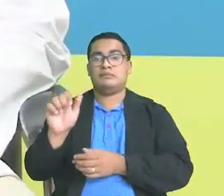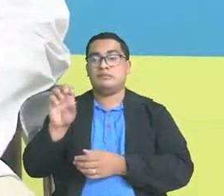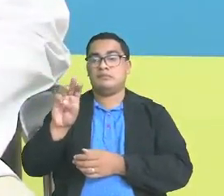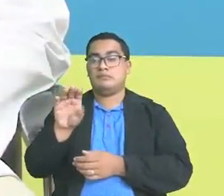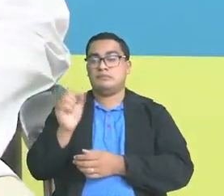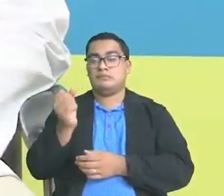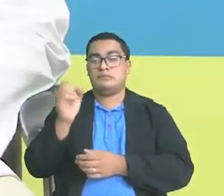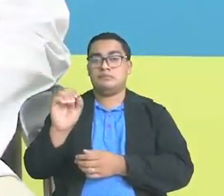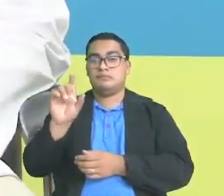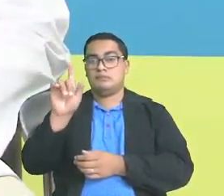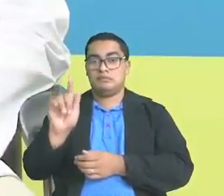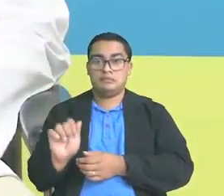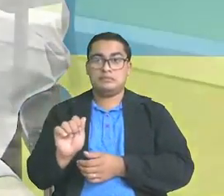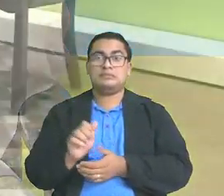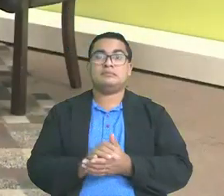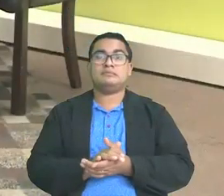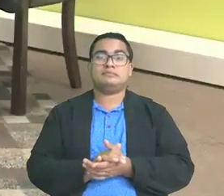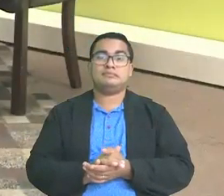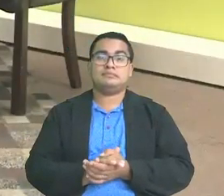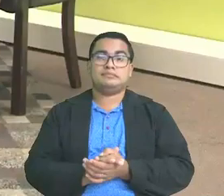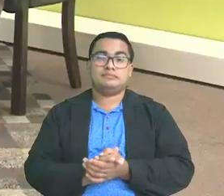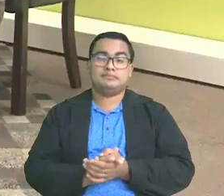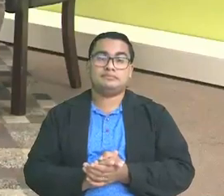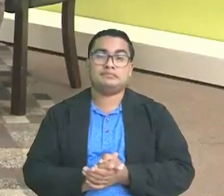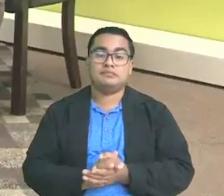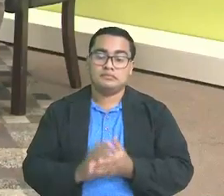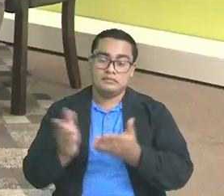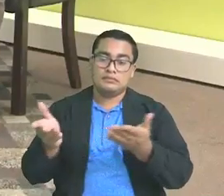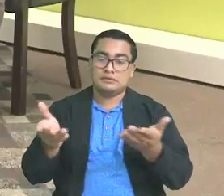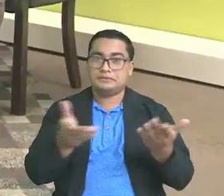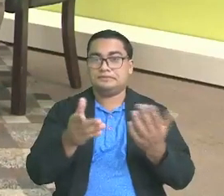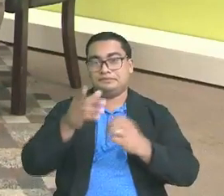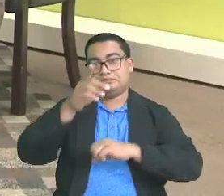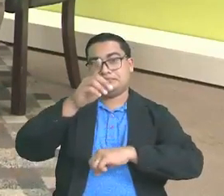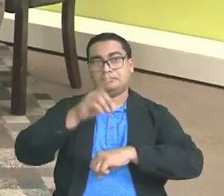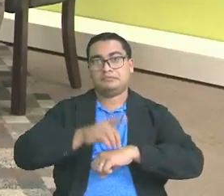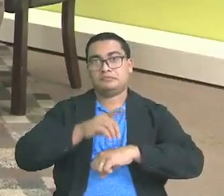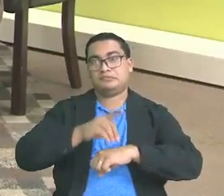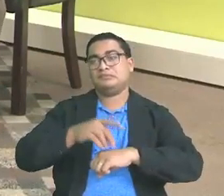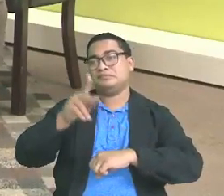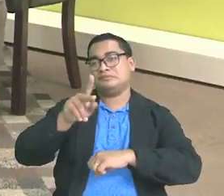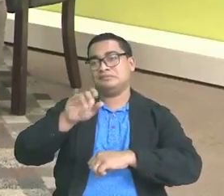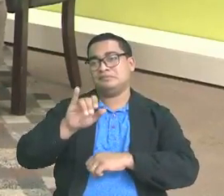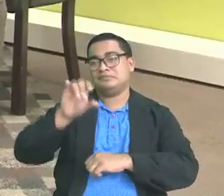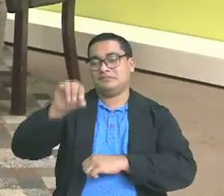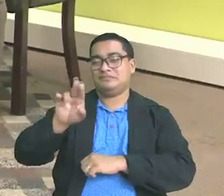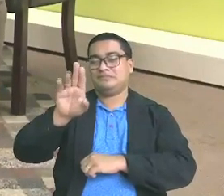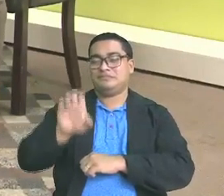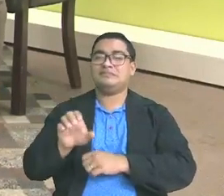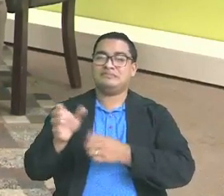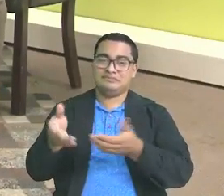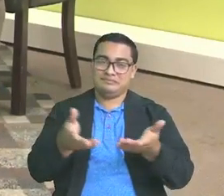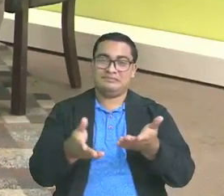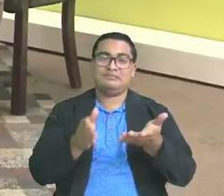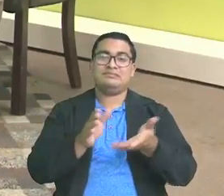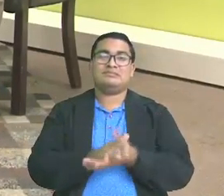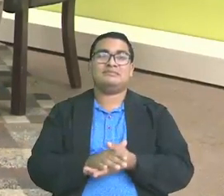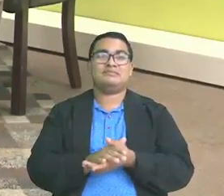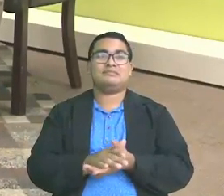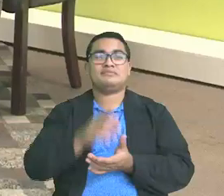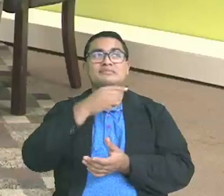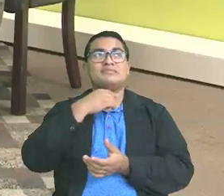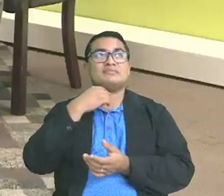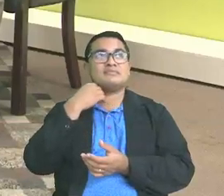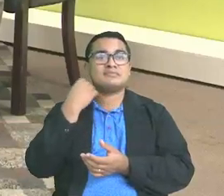como La Mascota. Bienvenido, doctor, mucho gusto. Mucho gusto. Es un placer tenerlo aquí, traímos a Piqué. Así es. Bueno, realmente sí,